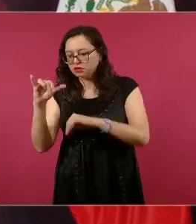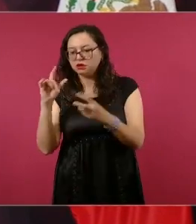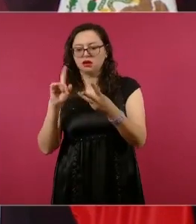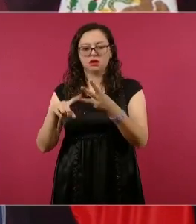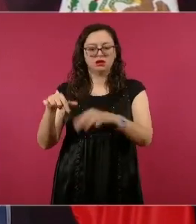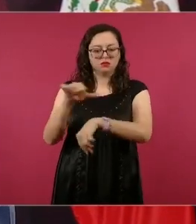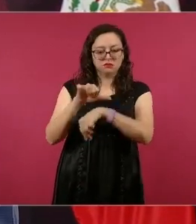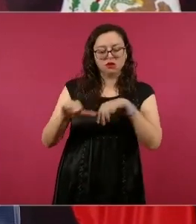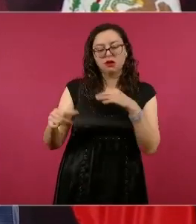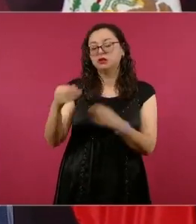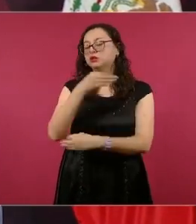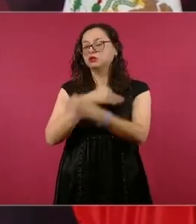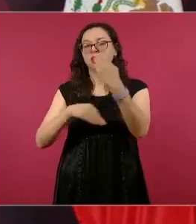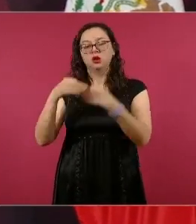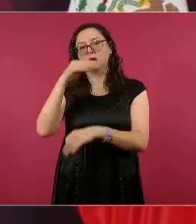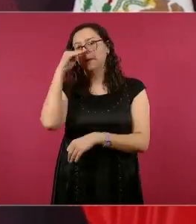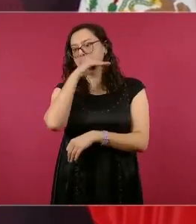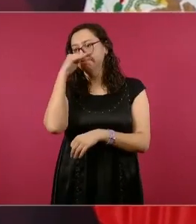en